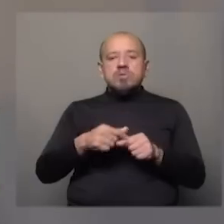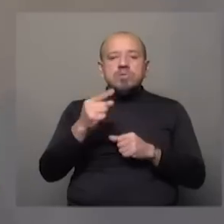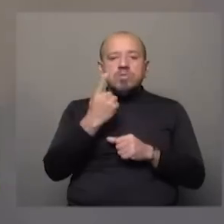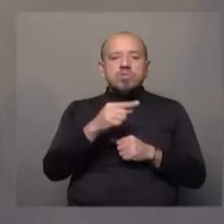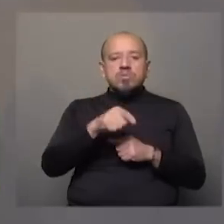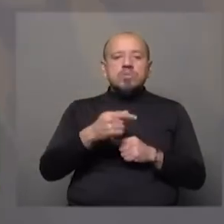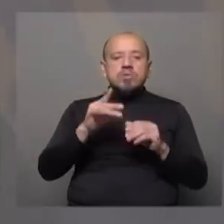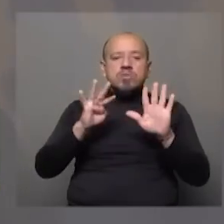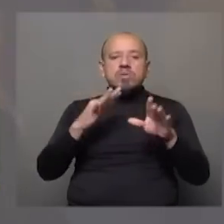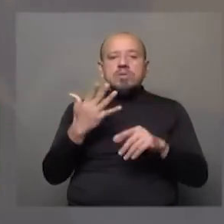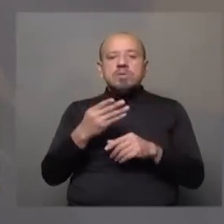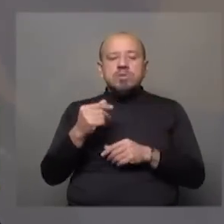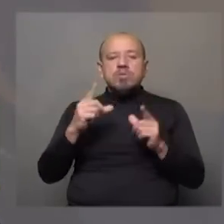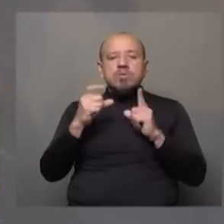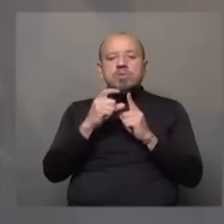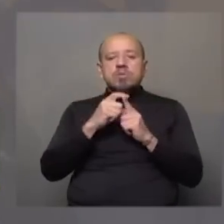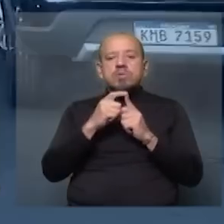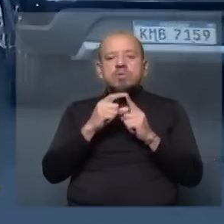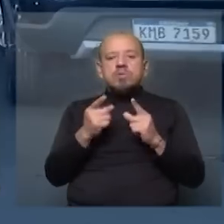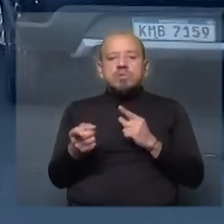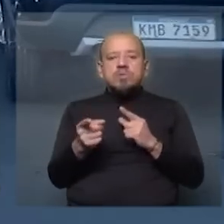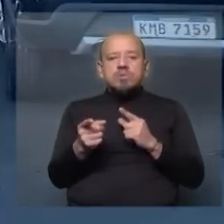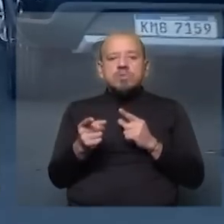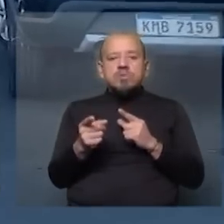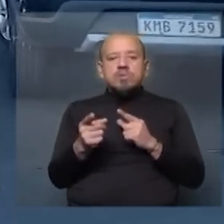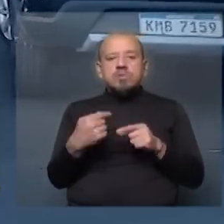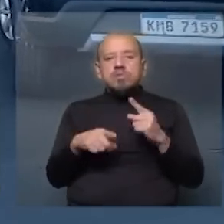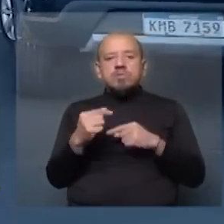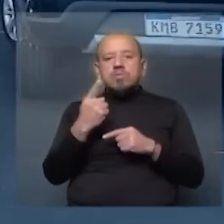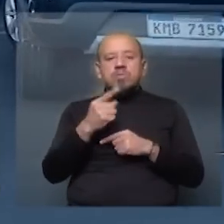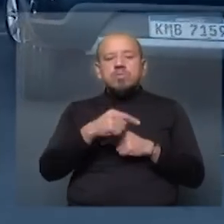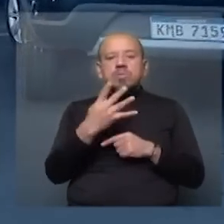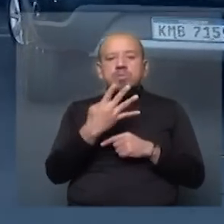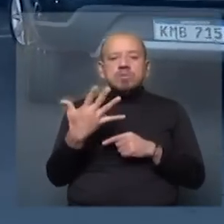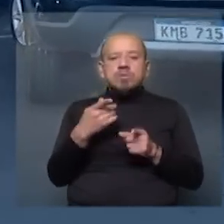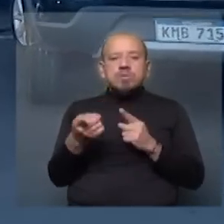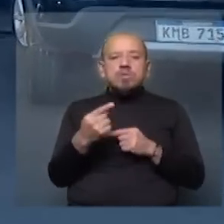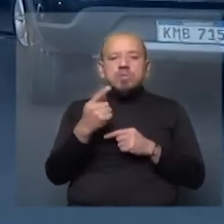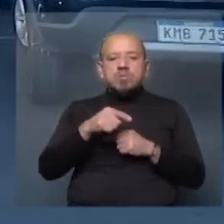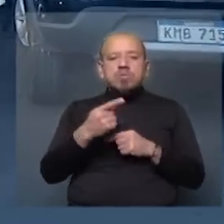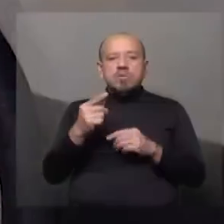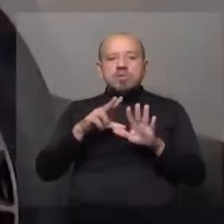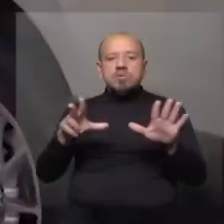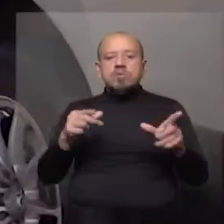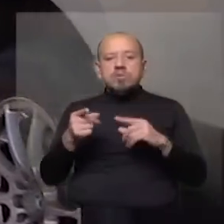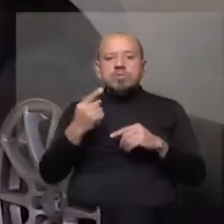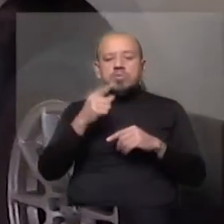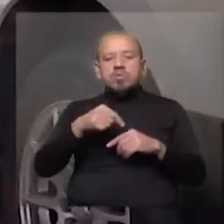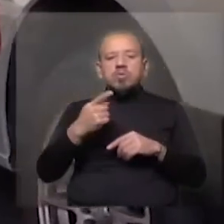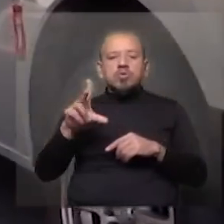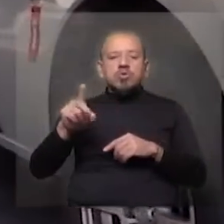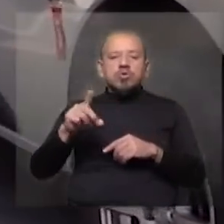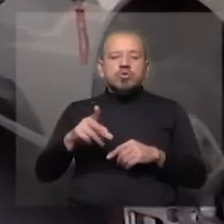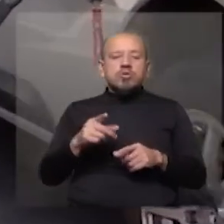1,95 seguido por chile donde vale 1.45 Brasil 1.18 Paraguay 1,12 y